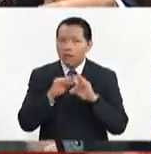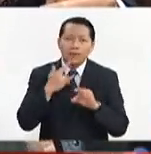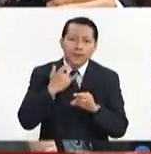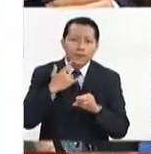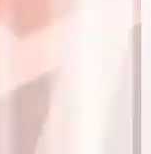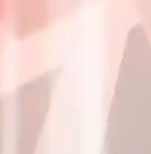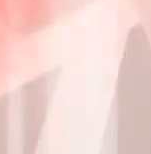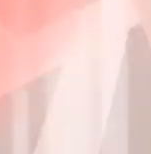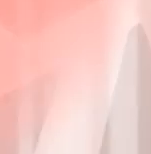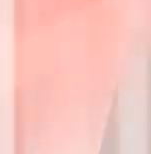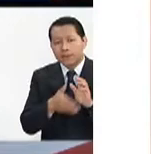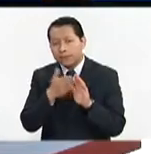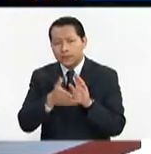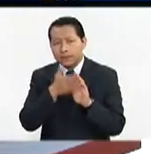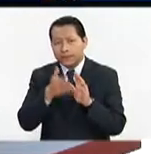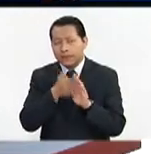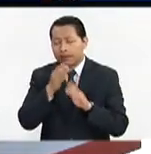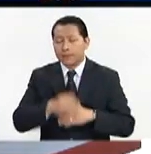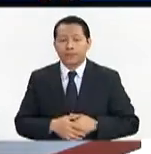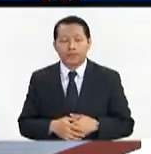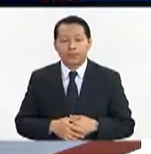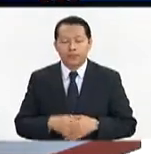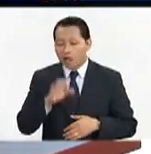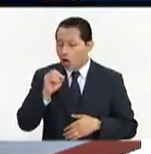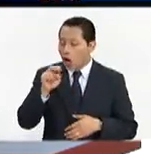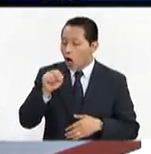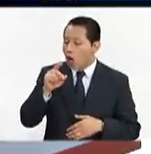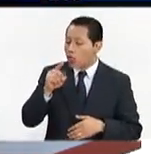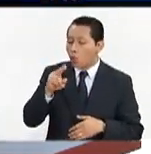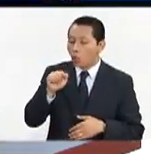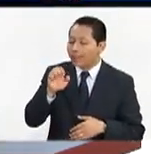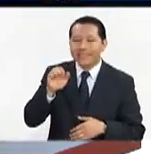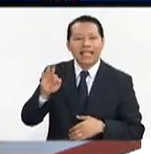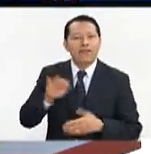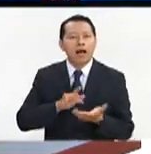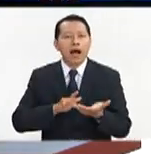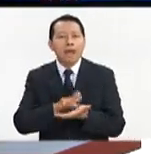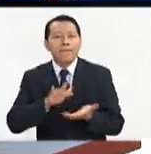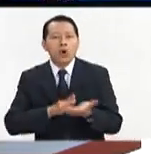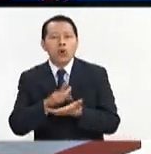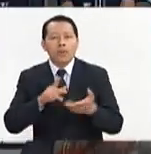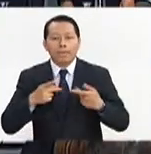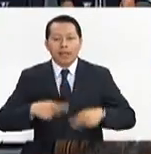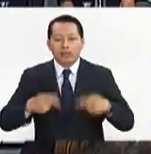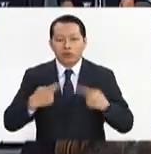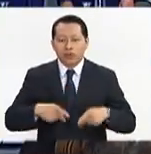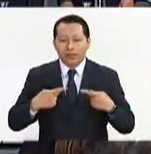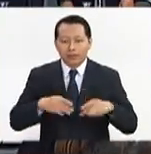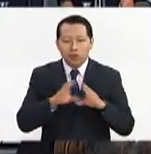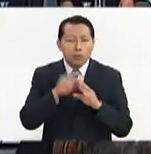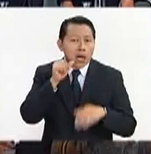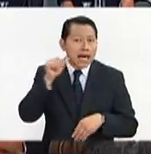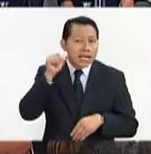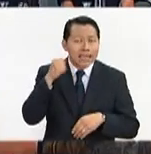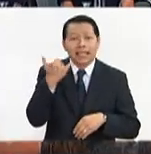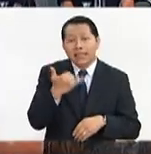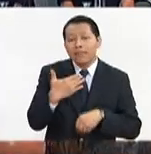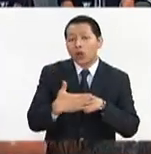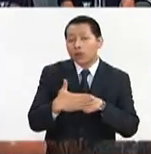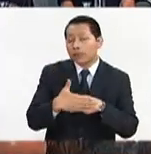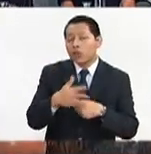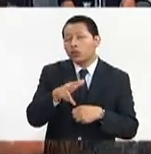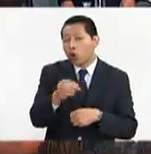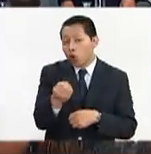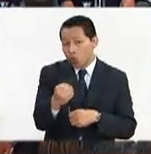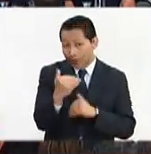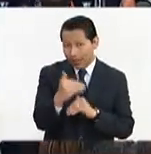reconstrucción. Por cierto, la CONDUCEF también apoyará a personas afectadas por el sismo. Desde ayer y hasta el próximo 8 de octubre en el